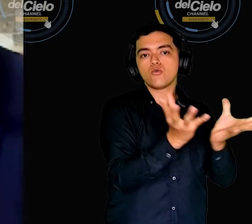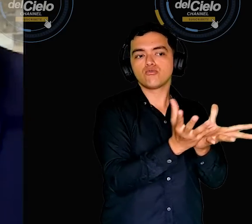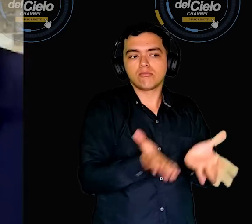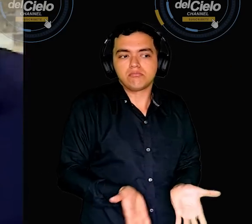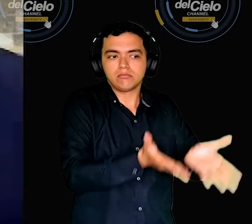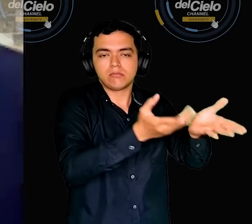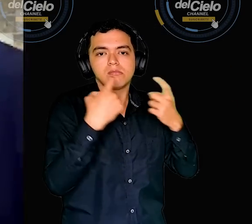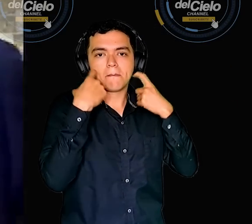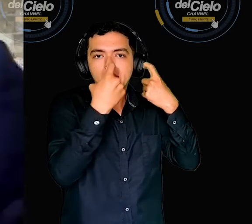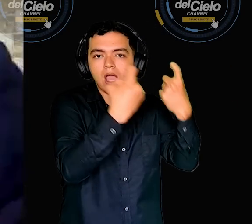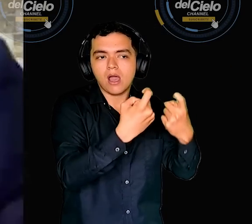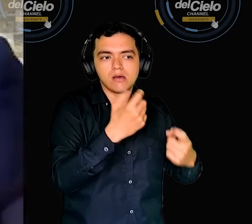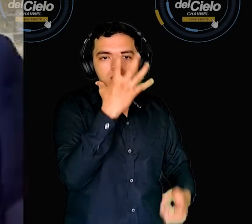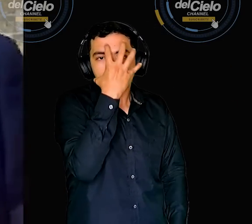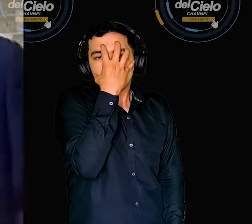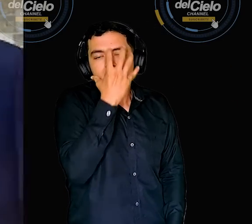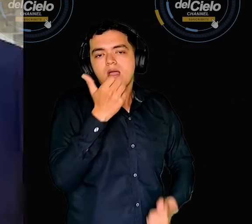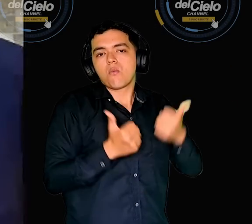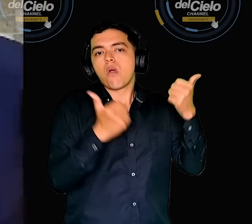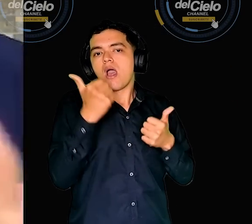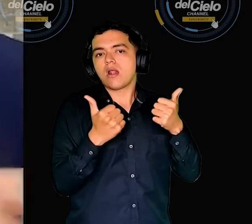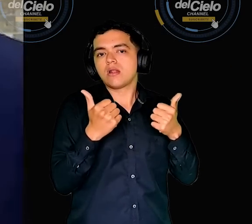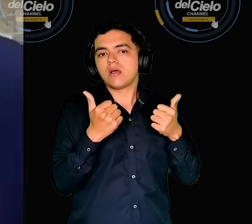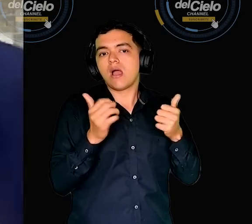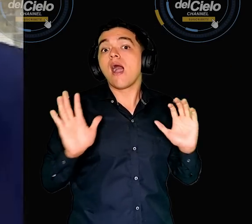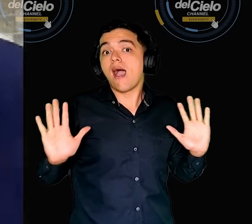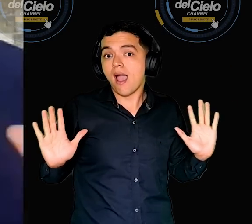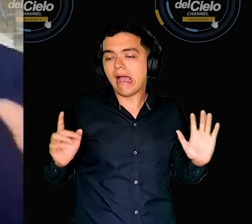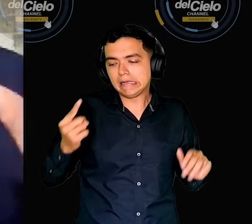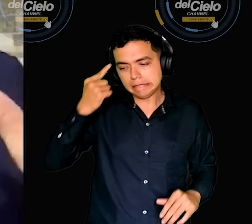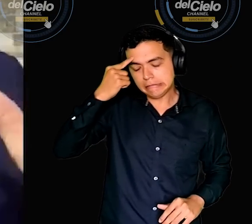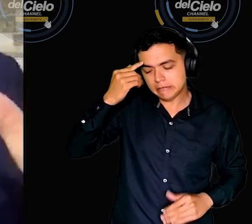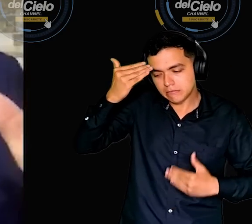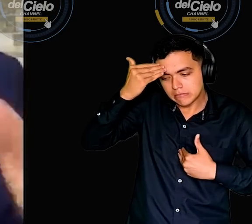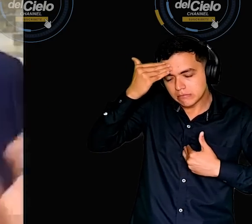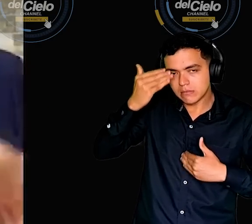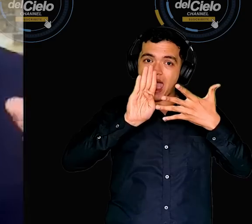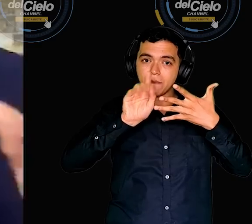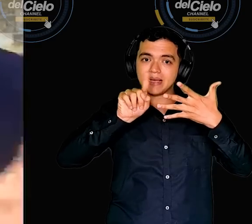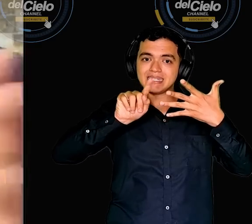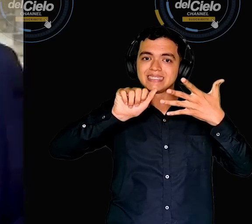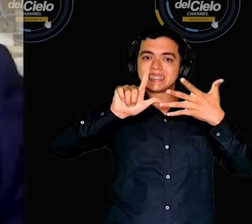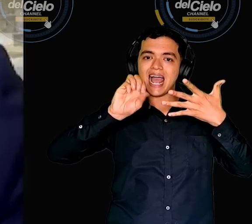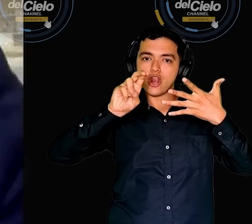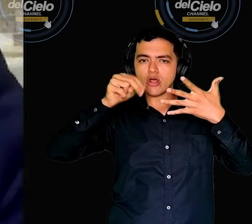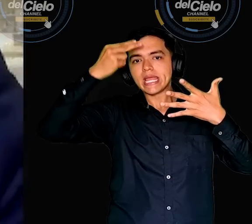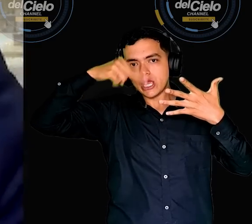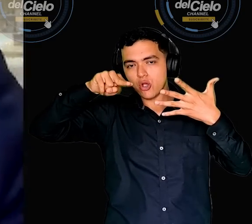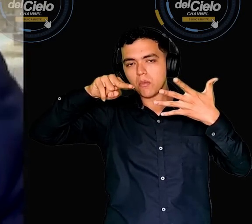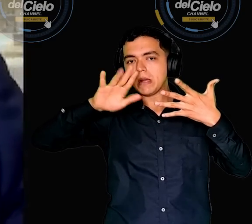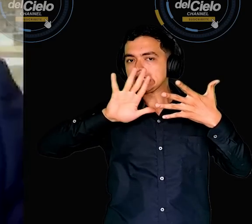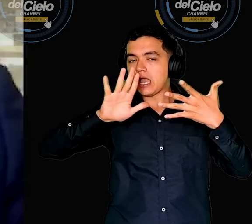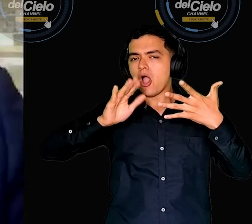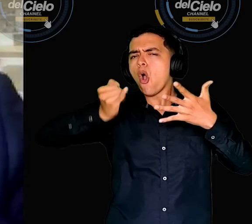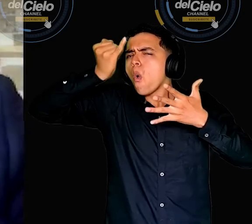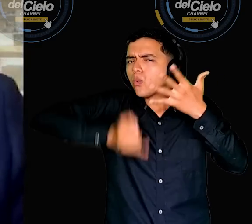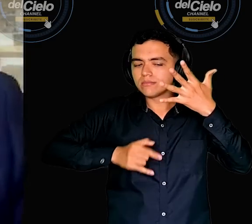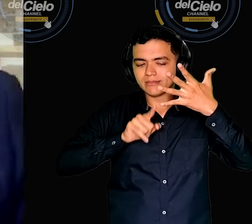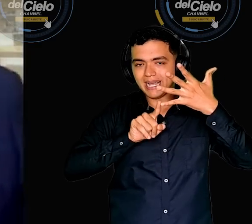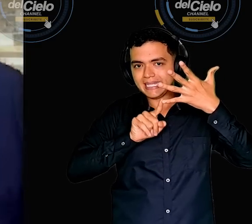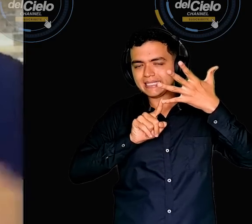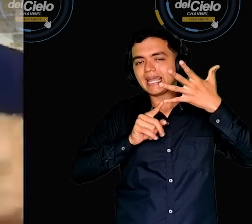día que se crea más que todos, o el día que haga un desplante a las personas, ustedes la van a criticar. Van a decirme, esa niña tan grosera y